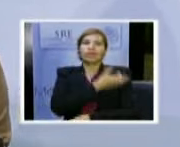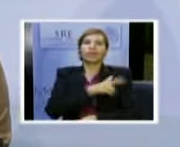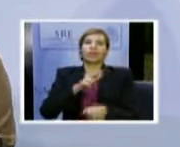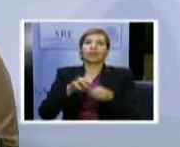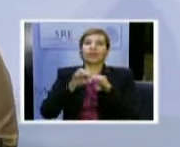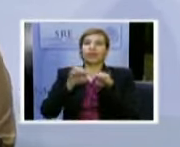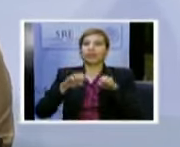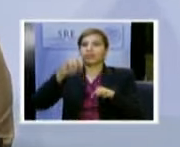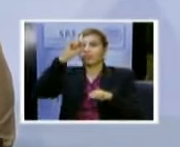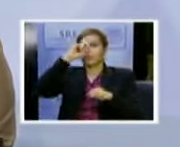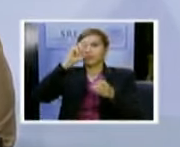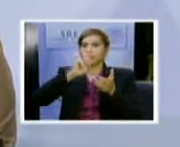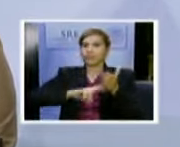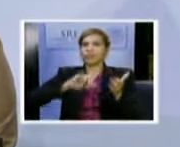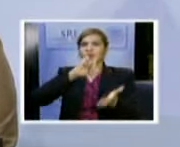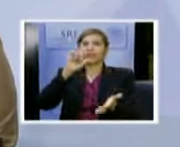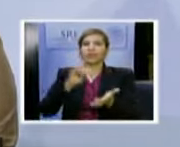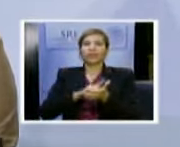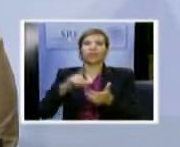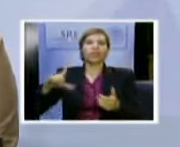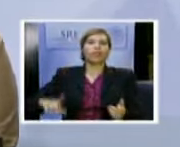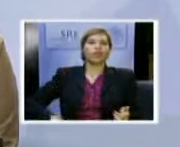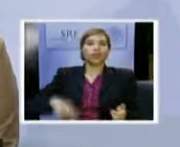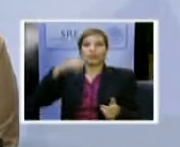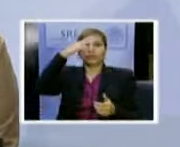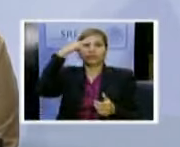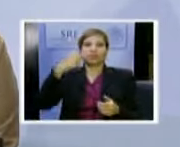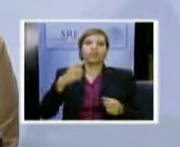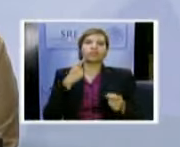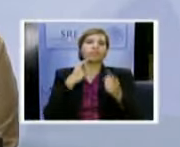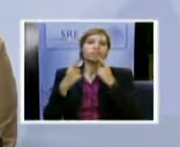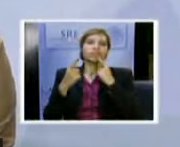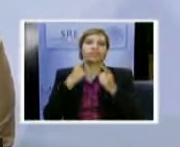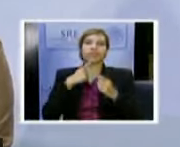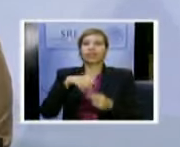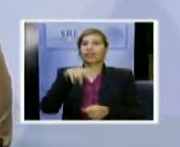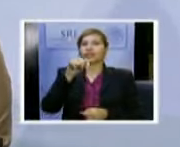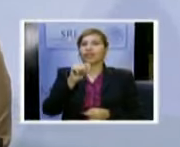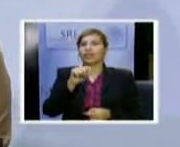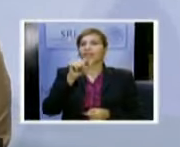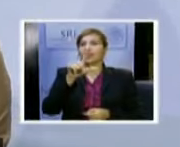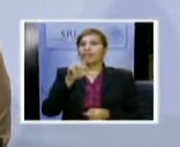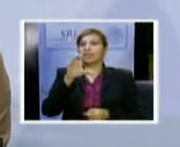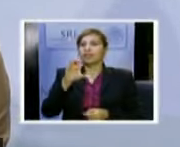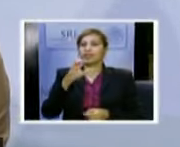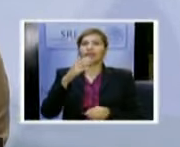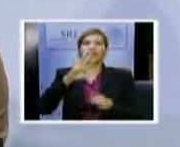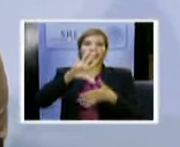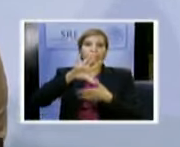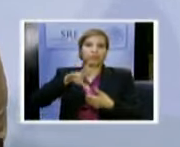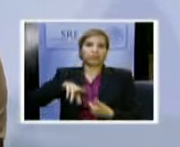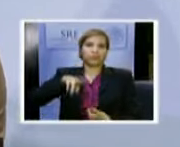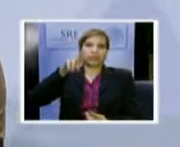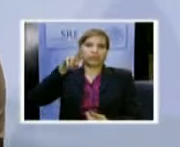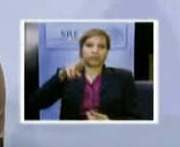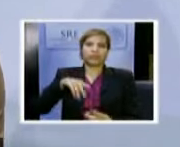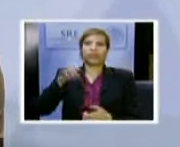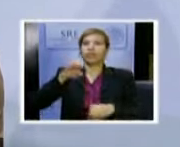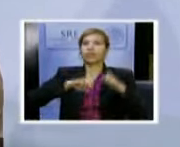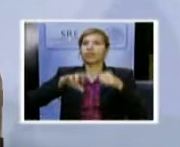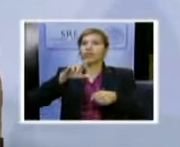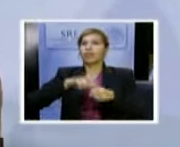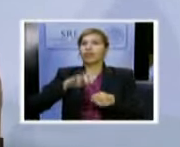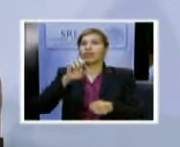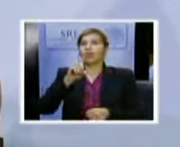equipo de asesoría legal del gobierno mexicano en las negociaciones del Tratado de Libre Comercio de América del Norte, y el